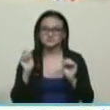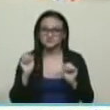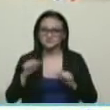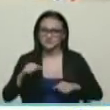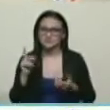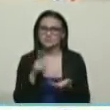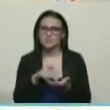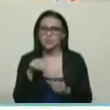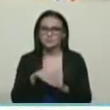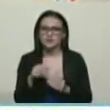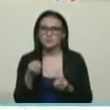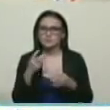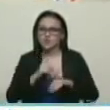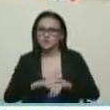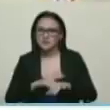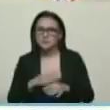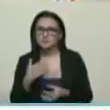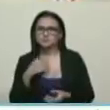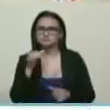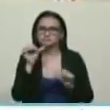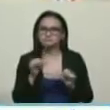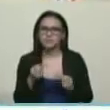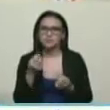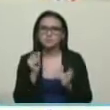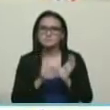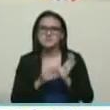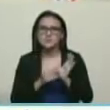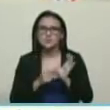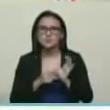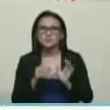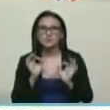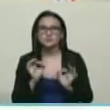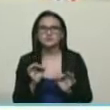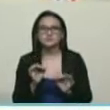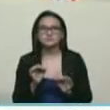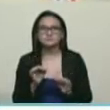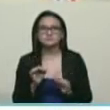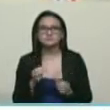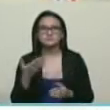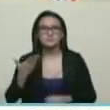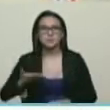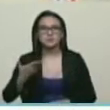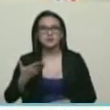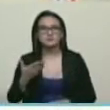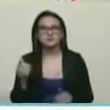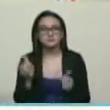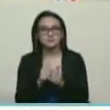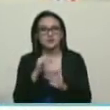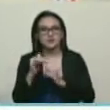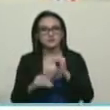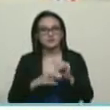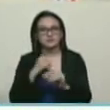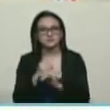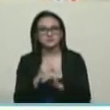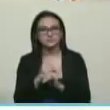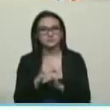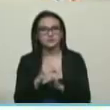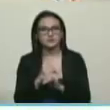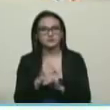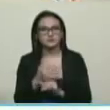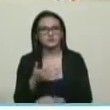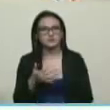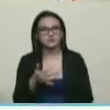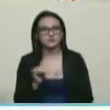dura mucho tiempo. Me gustaría que usted lo precisara cuántos minutos exactamente y, por supuesto, la importancia de esos acompañantes internacionales que una vez más se